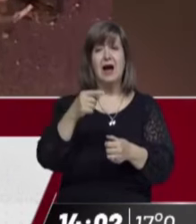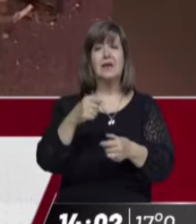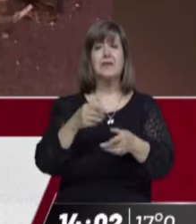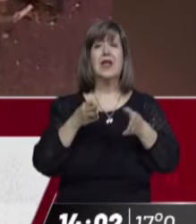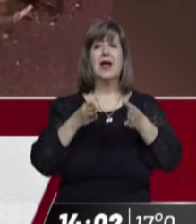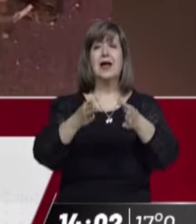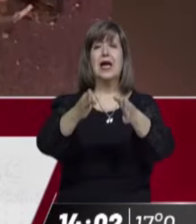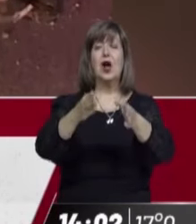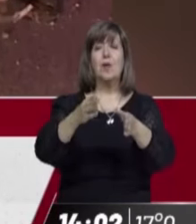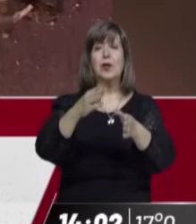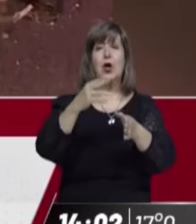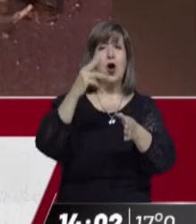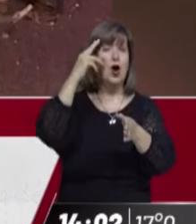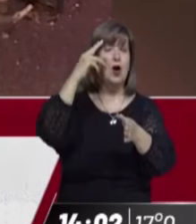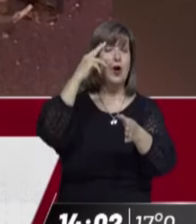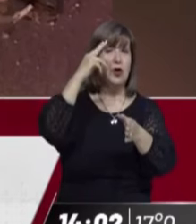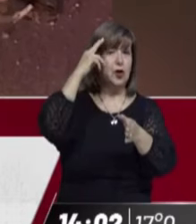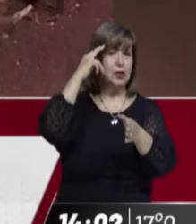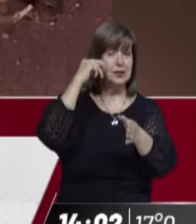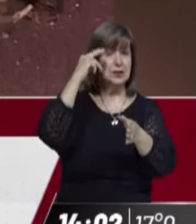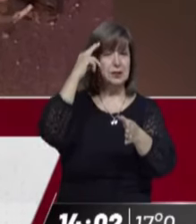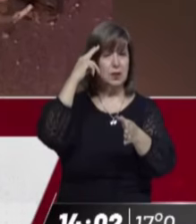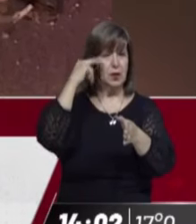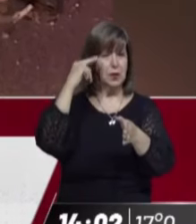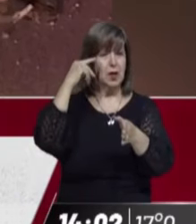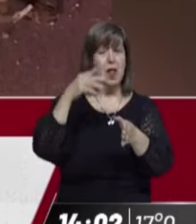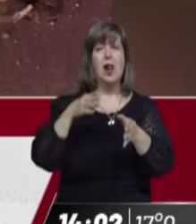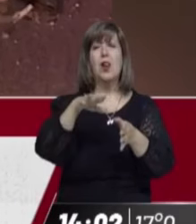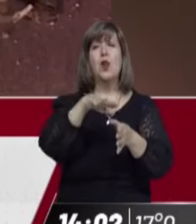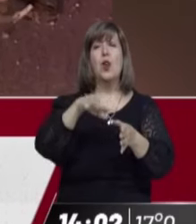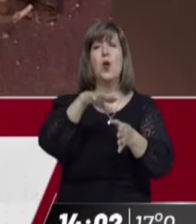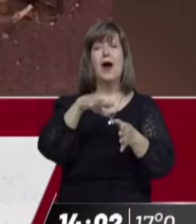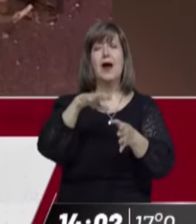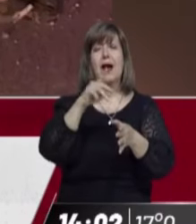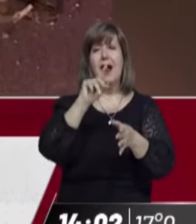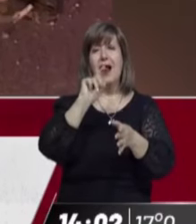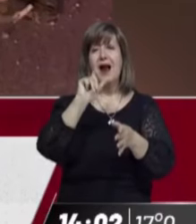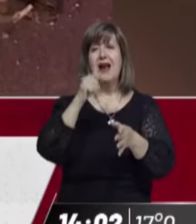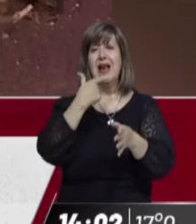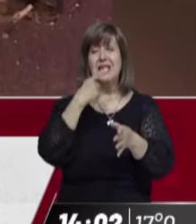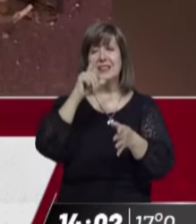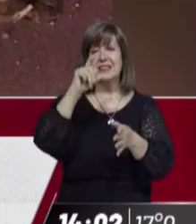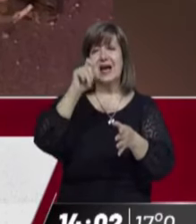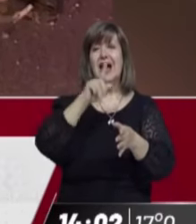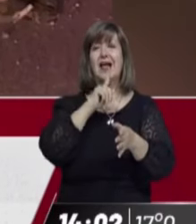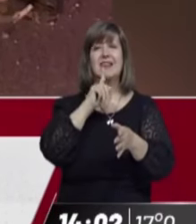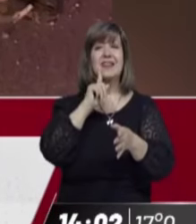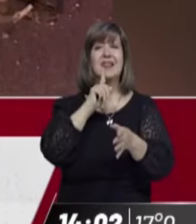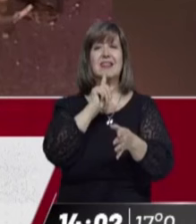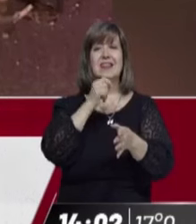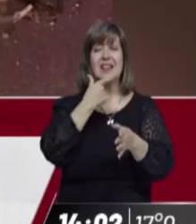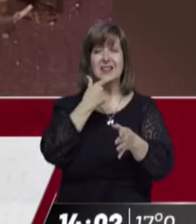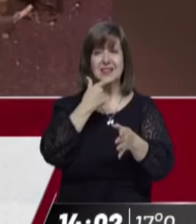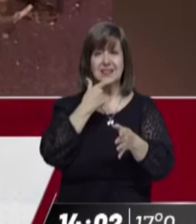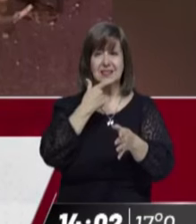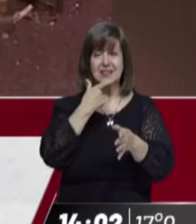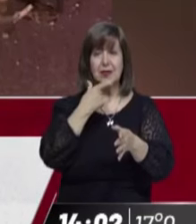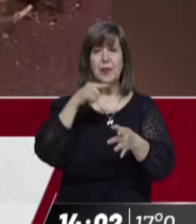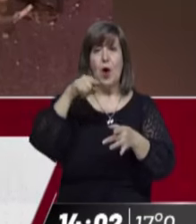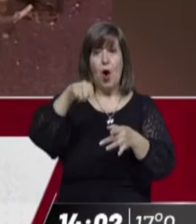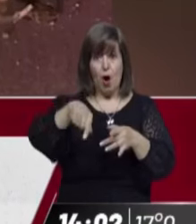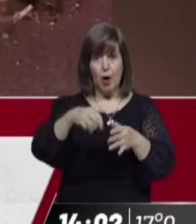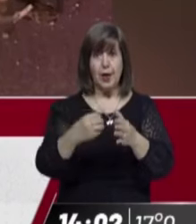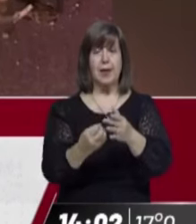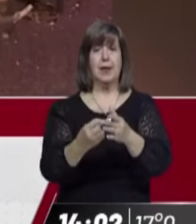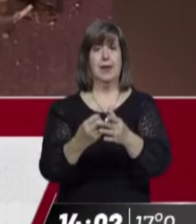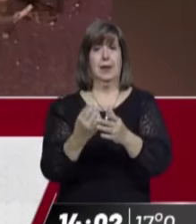el kilómetro 949 de Las Catitas, esto es sobre la ruta nacional número 7, que hoy por la mañana